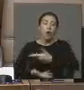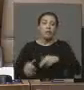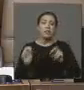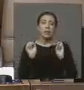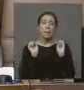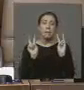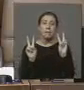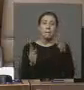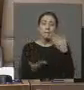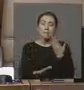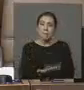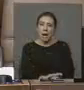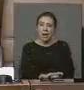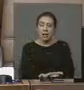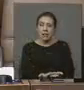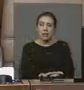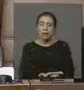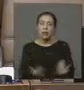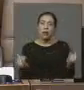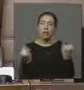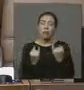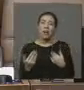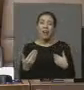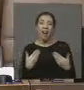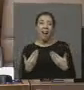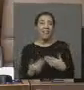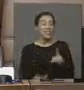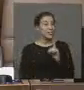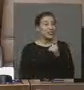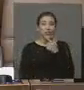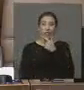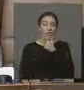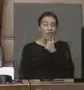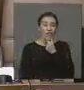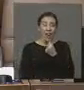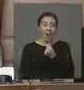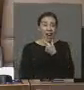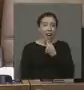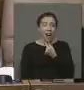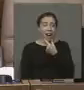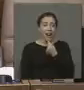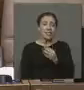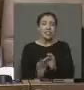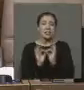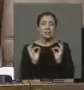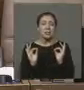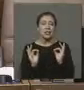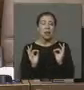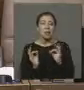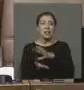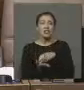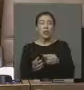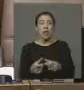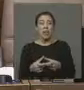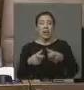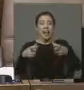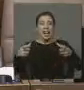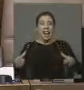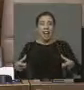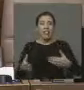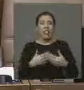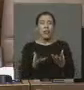pacífica. Proceso que a ratos no resulta nada fácil, especialmente en las ciudades con mayor tamaño y